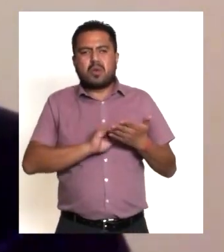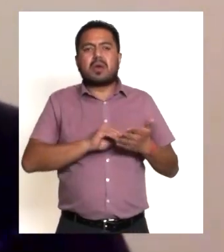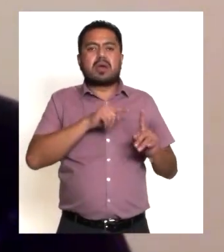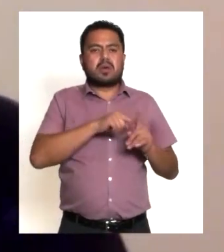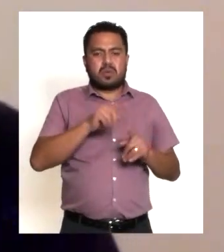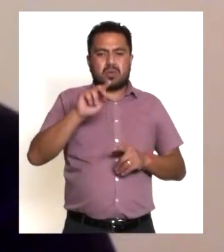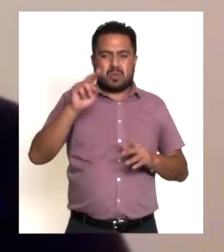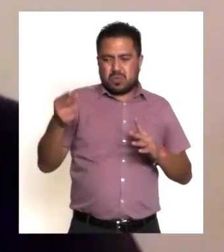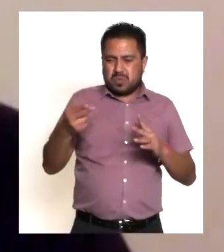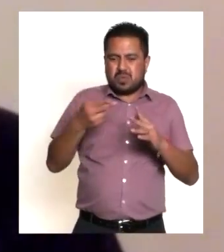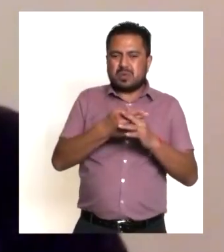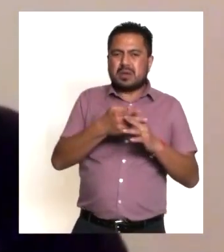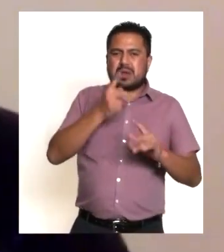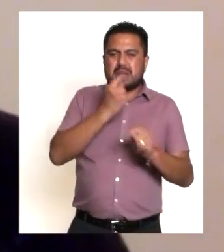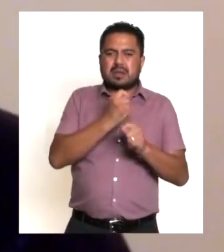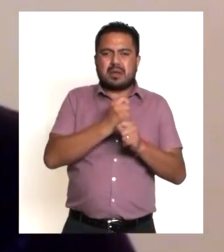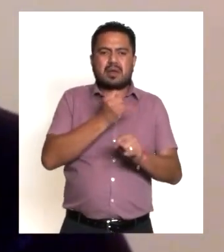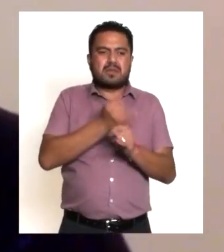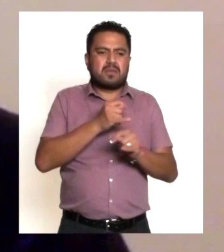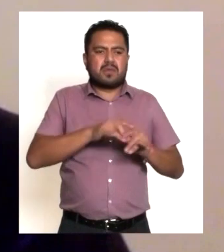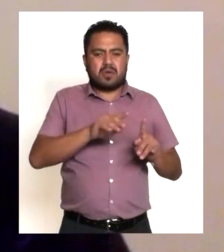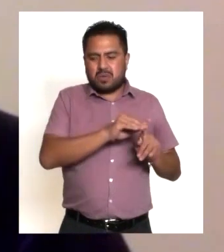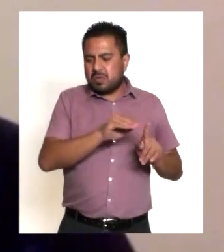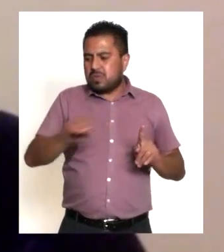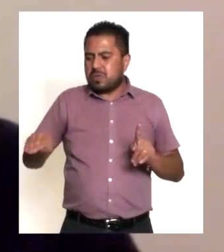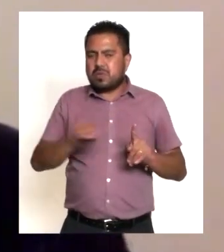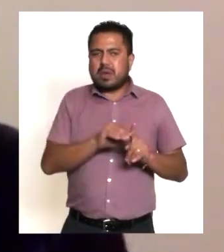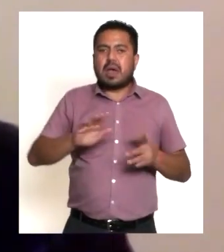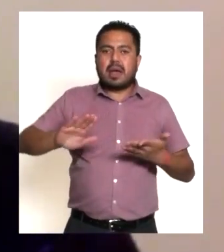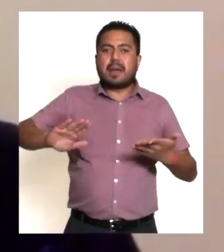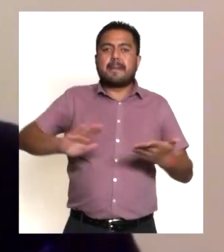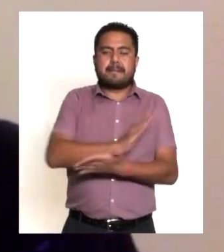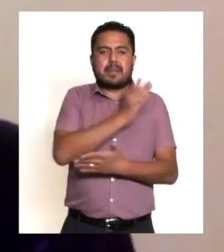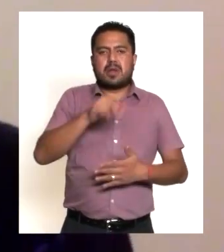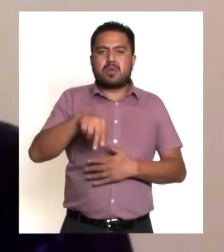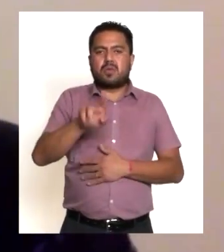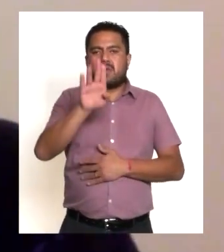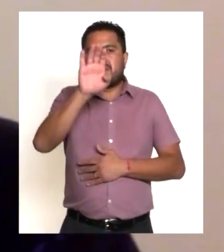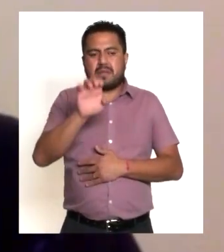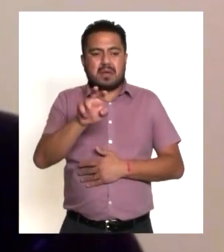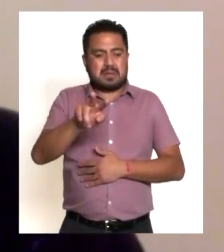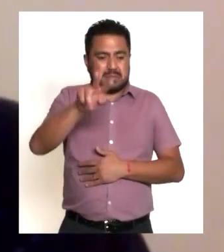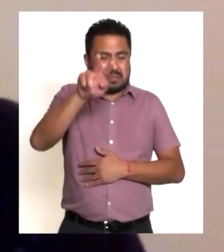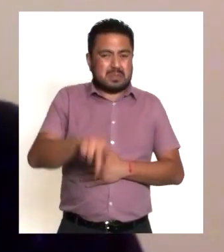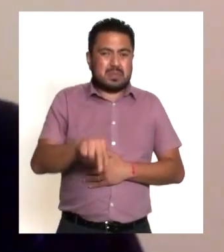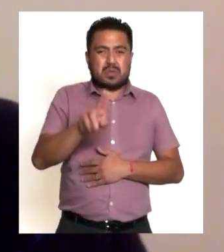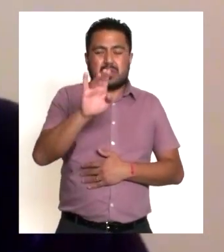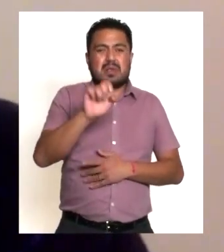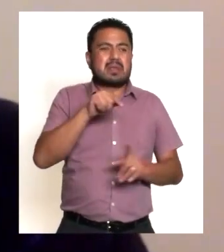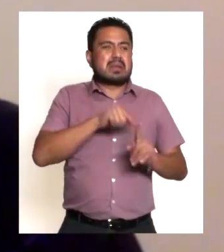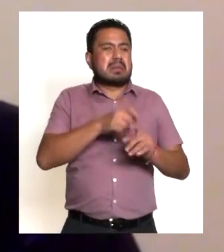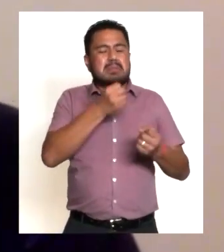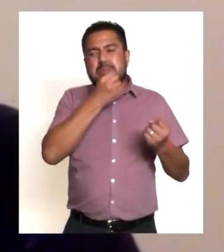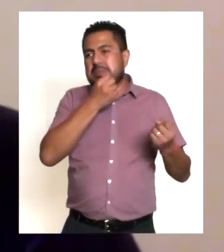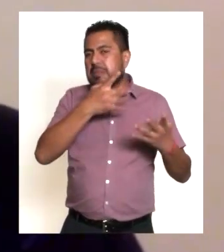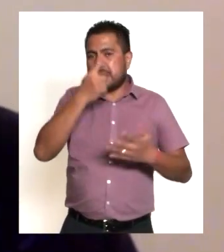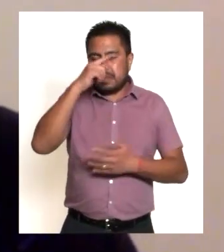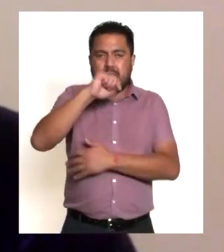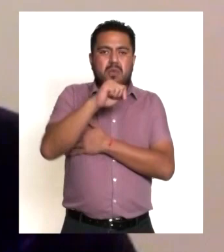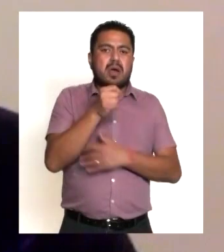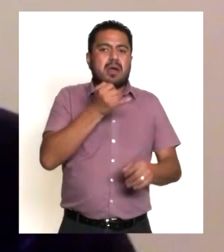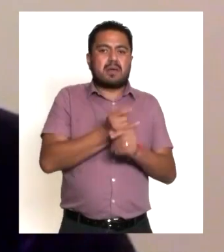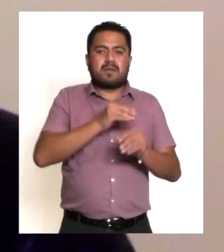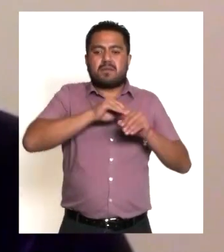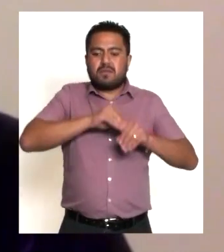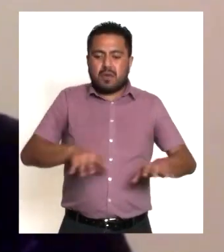y USBs para transportar información de un lugar para otro. Y además, la nube. La verdad es que la nube es magnífica para